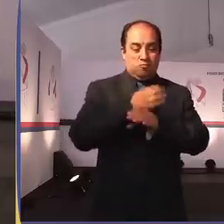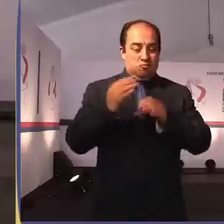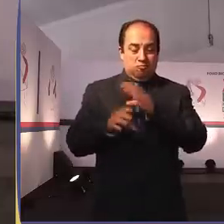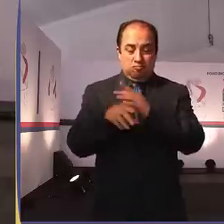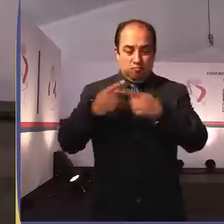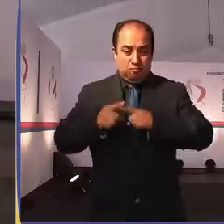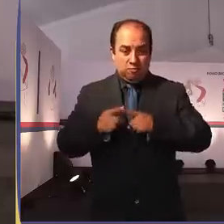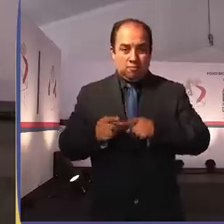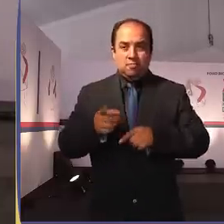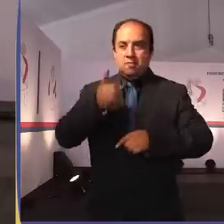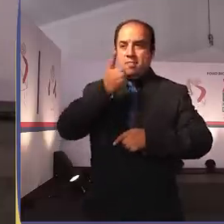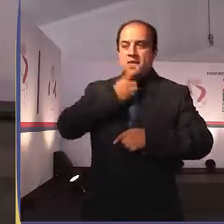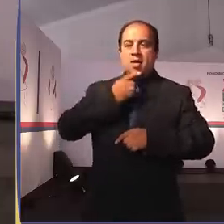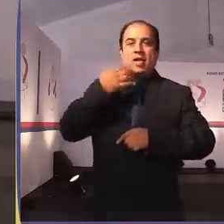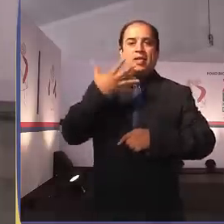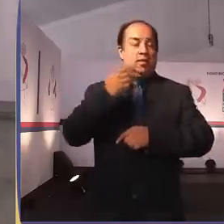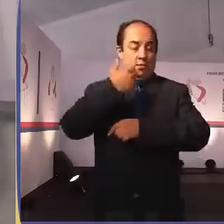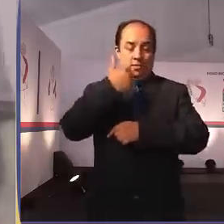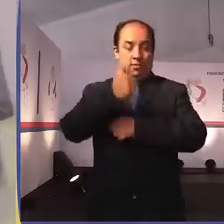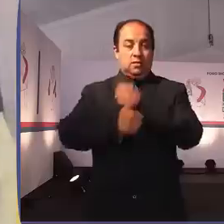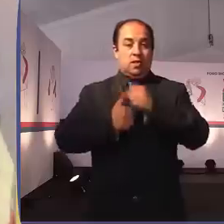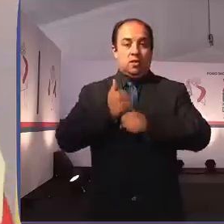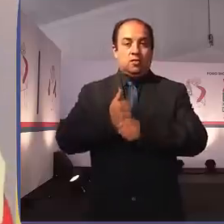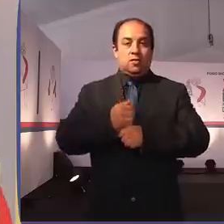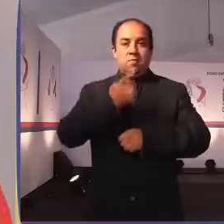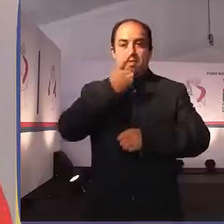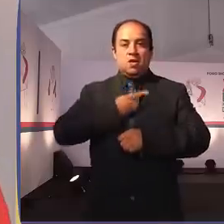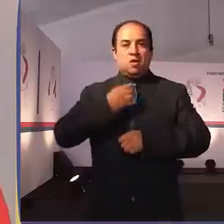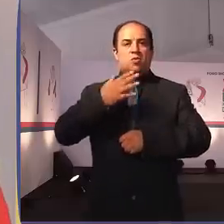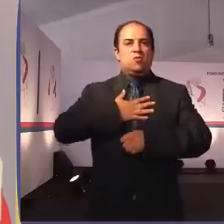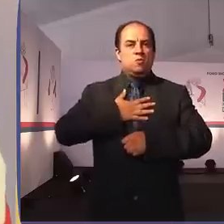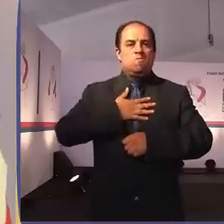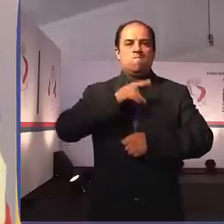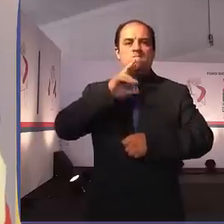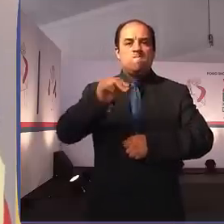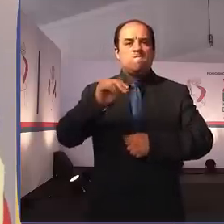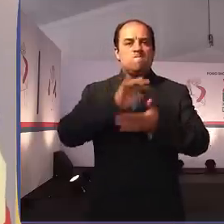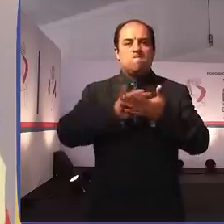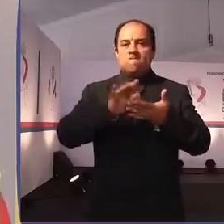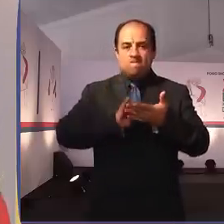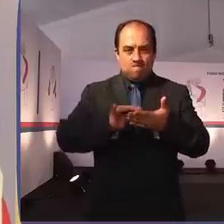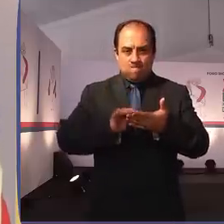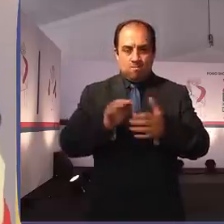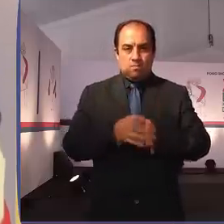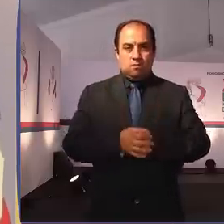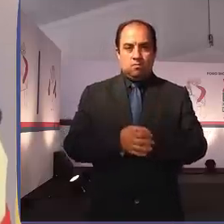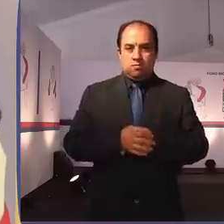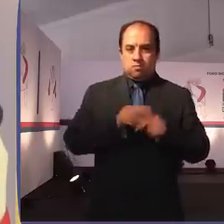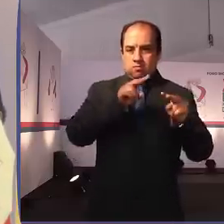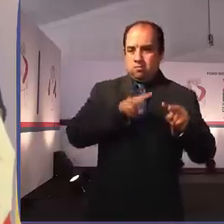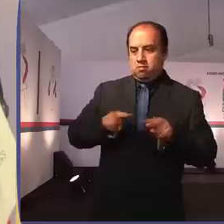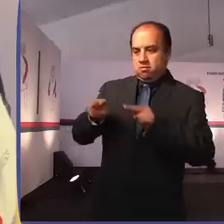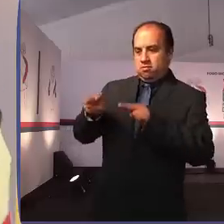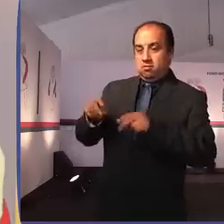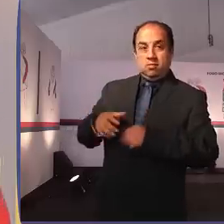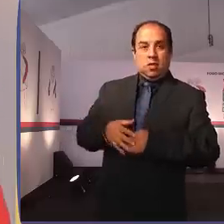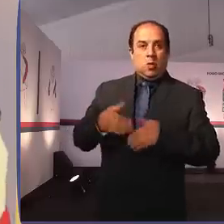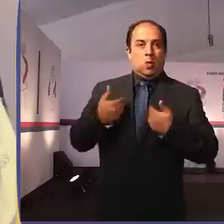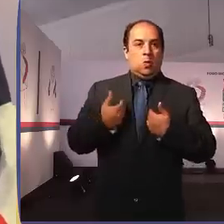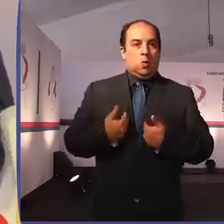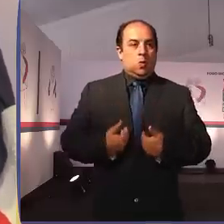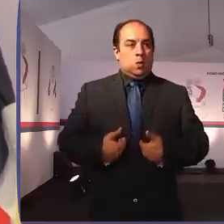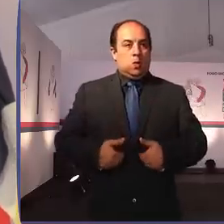llegó y dijo a los 6 años, yo no voy a leer. Y entonces la miramos y en la